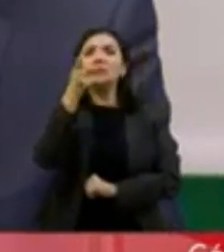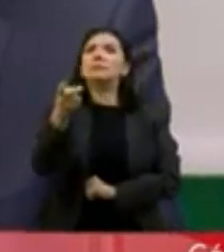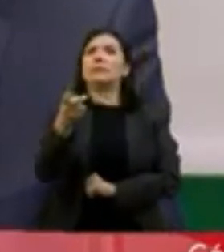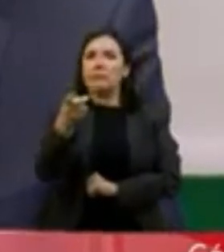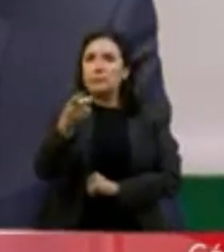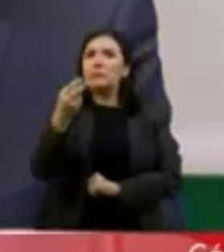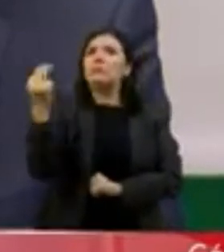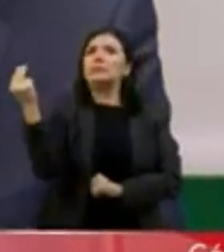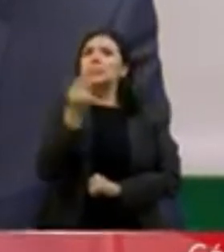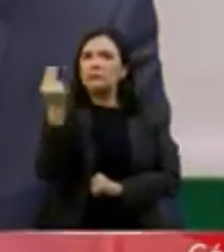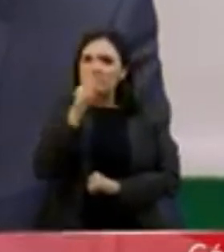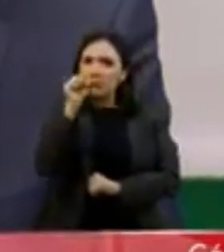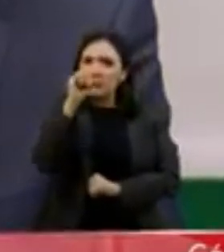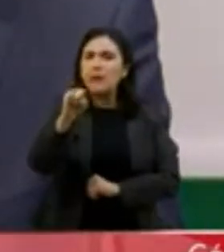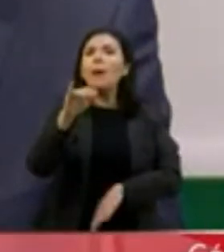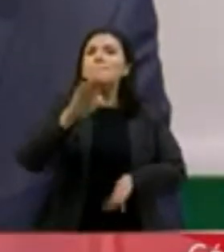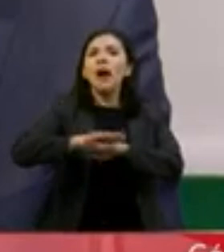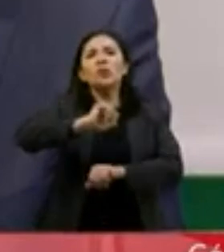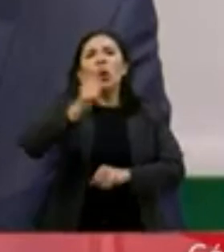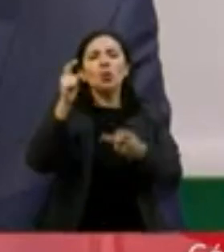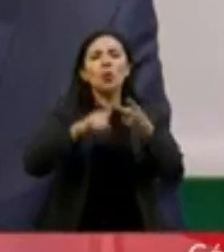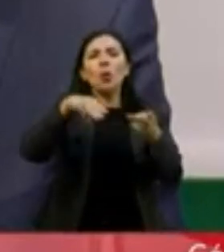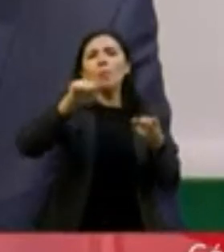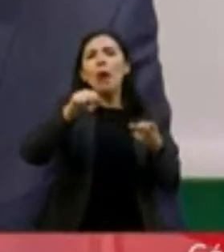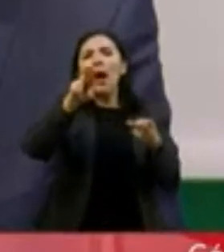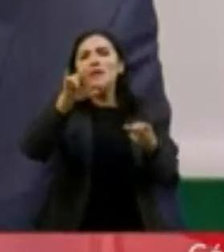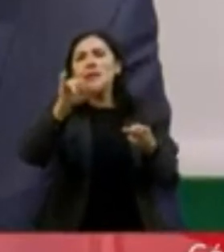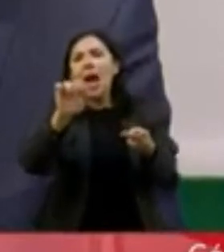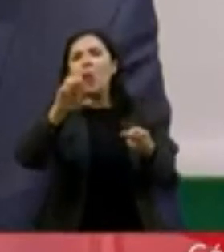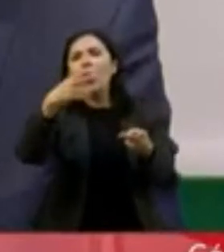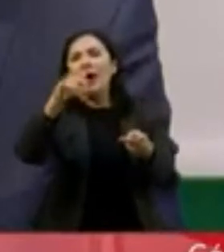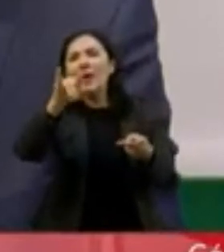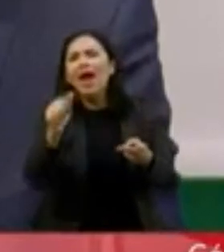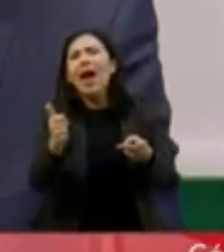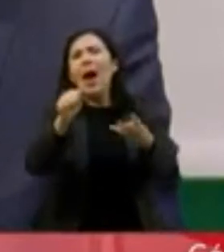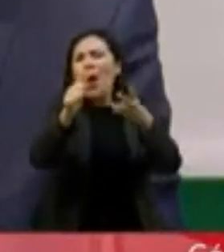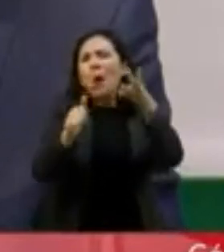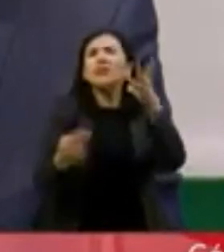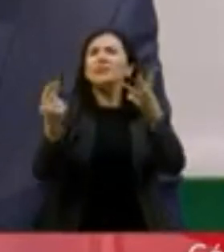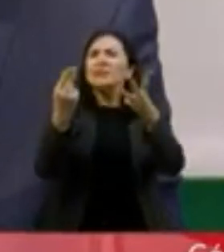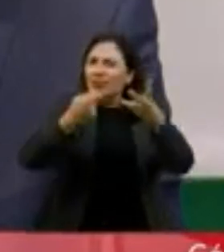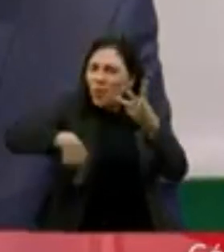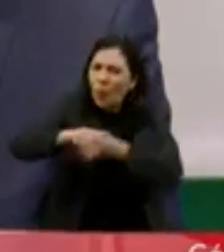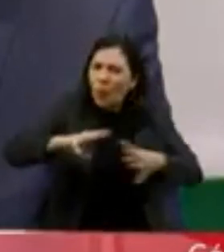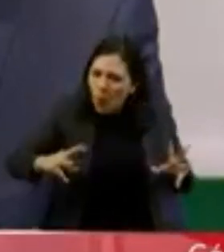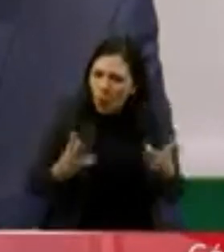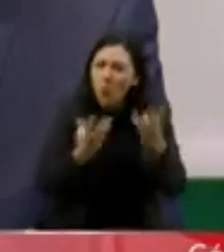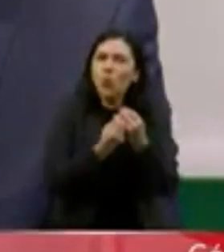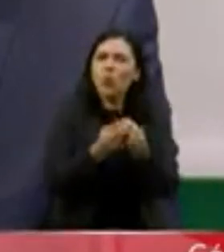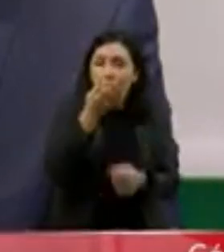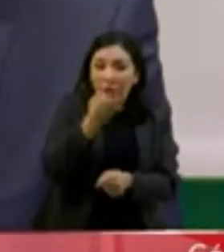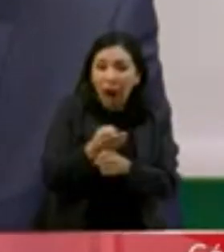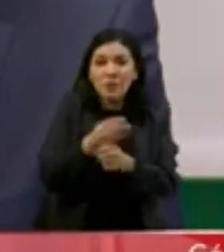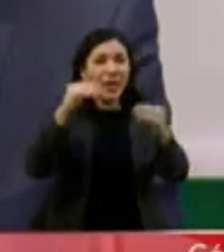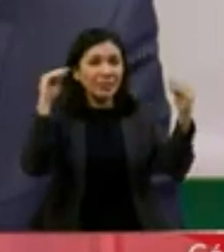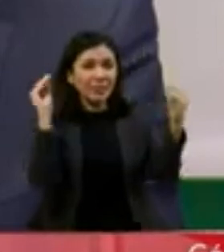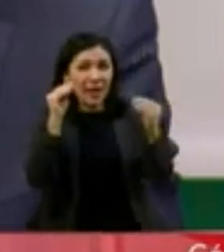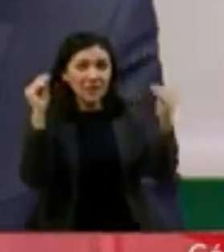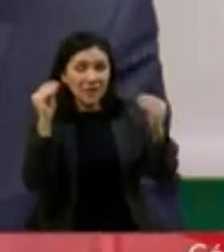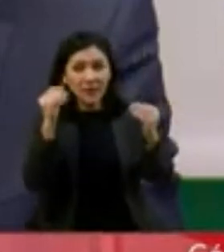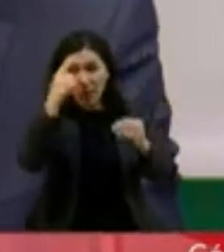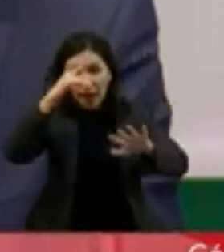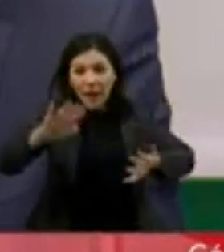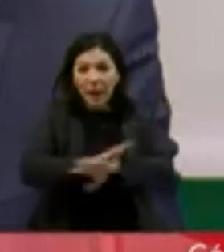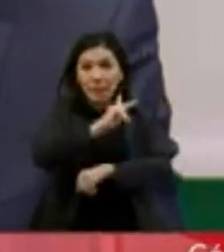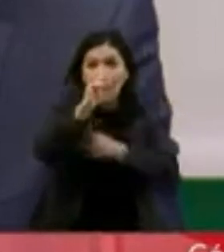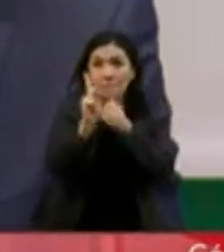escrito y María Eugenia Campos y otros entonces vayamos juntos el debate y lo que va a cambiar el